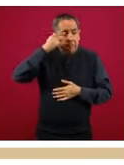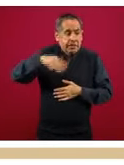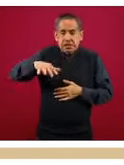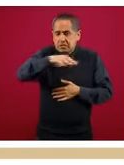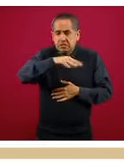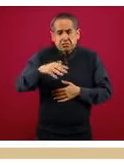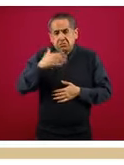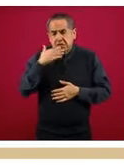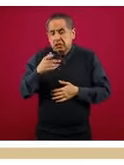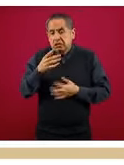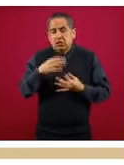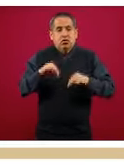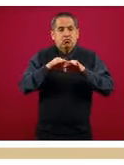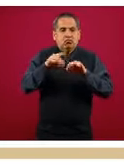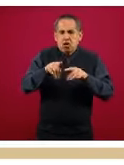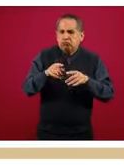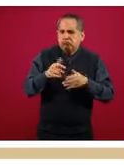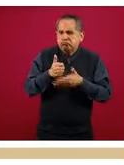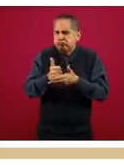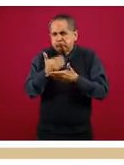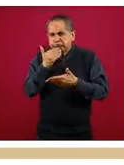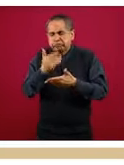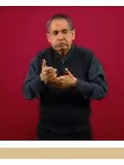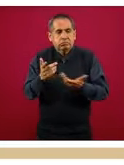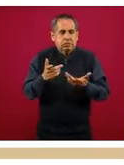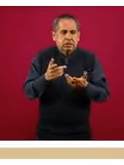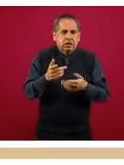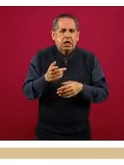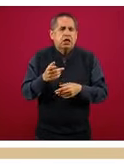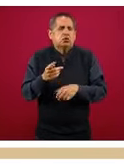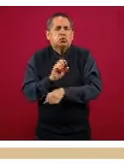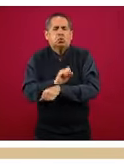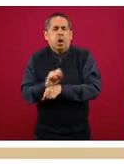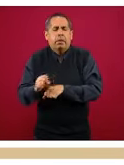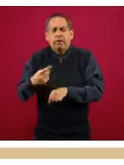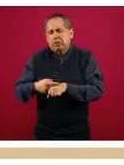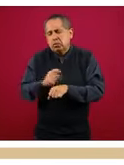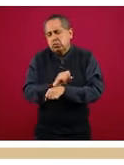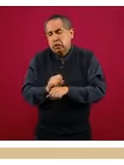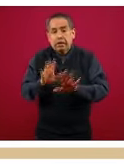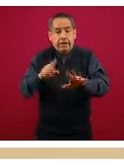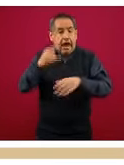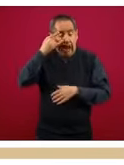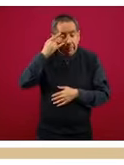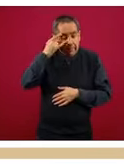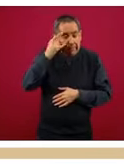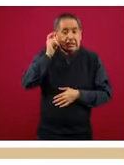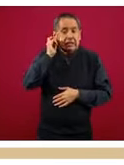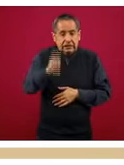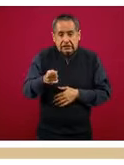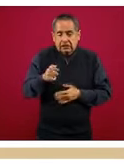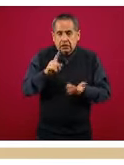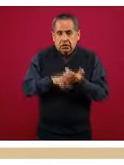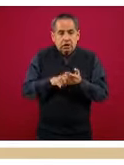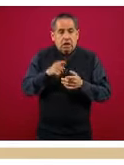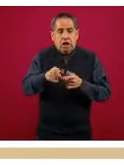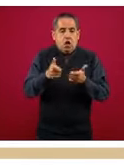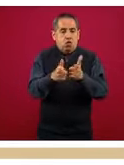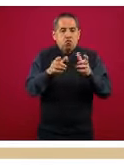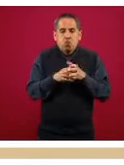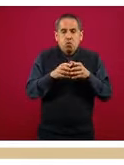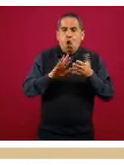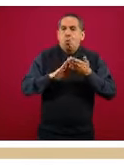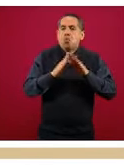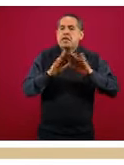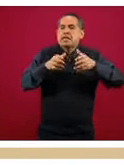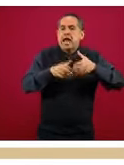hay una importante contribución de los casos leves. Por cierto, Campeche tiene una brigada